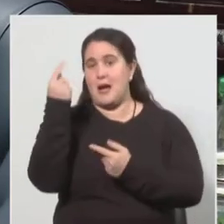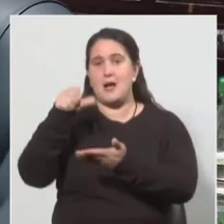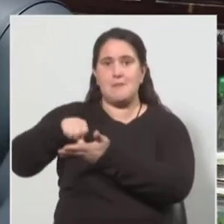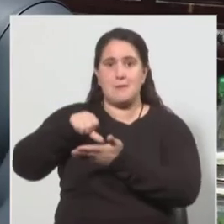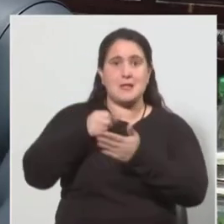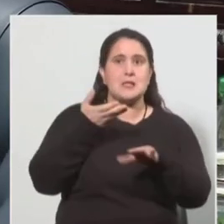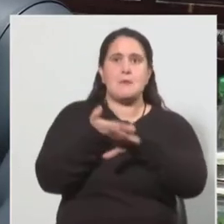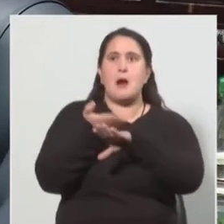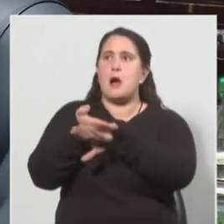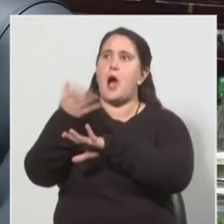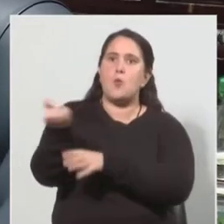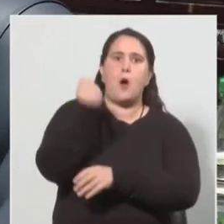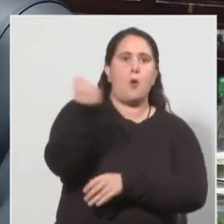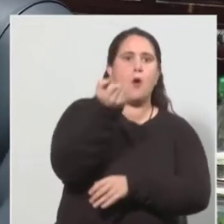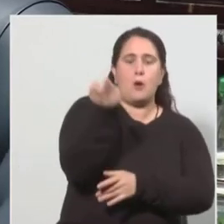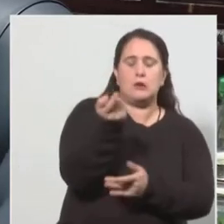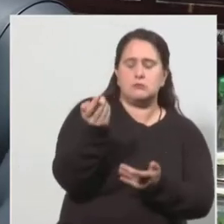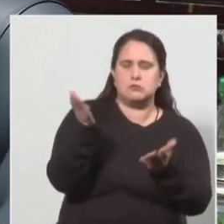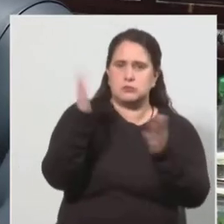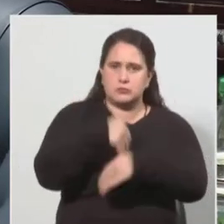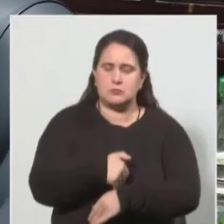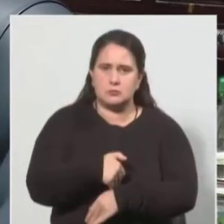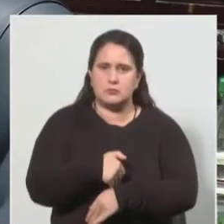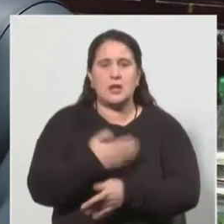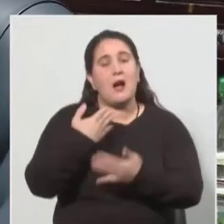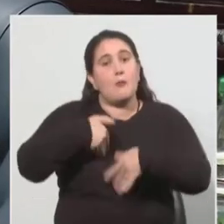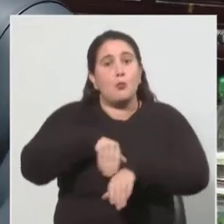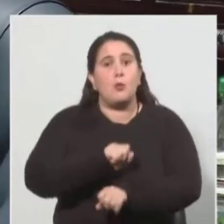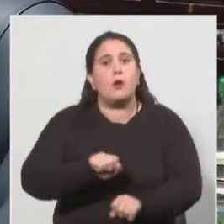internacional y quizá pueda seguir entonces